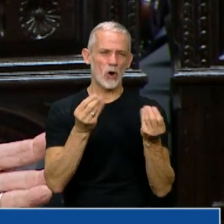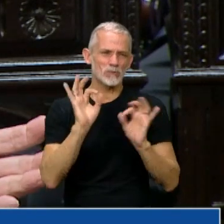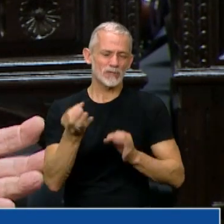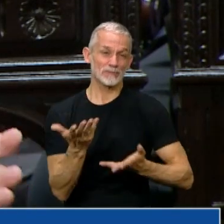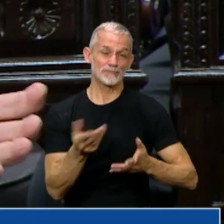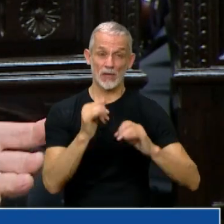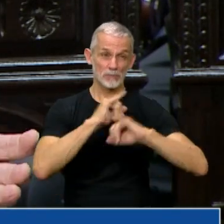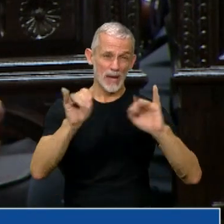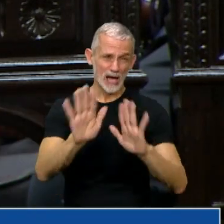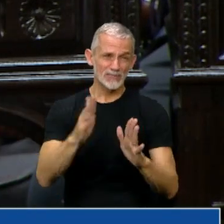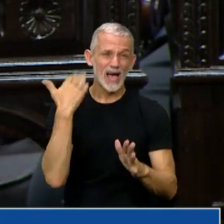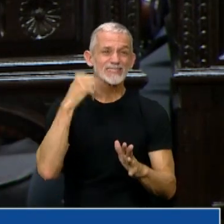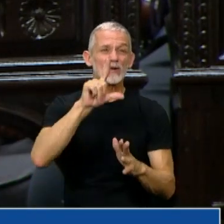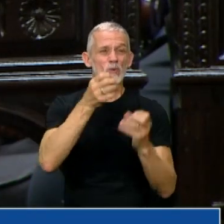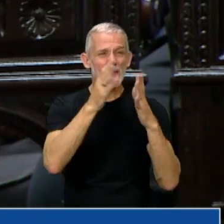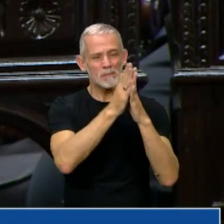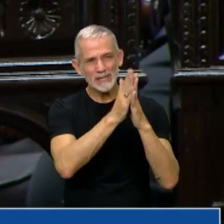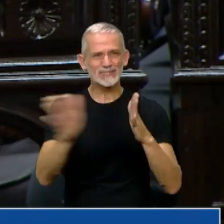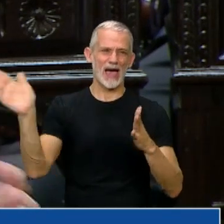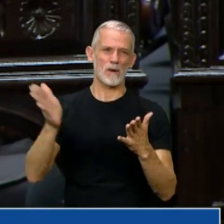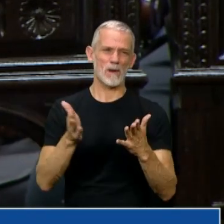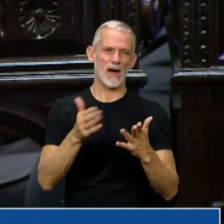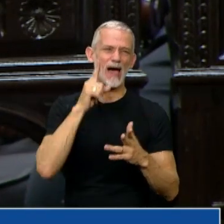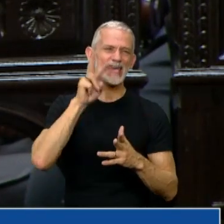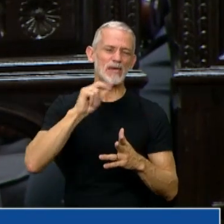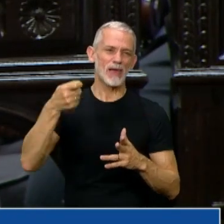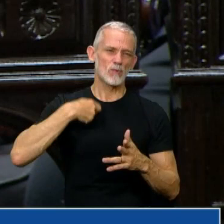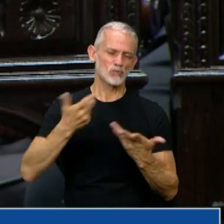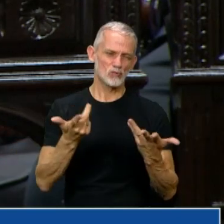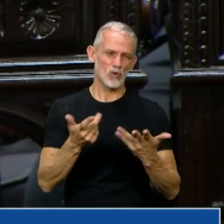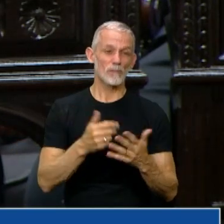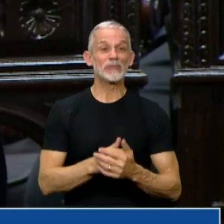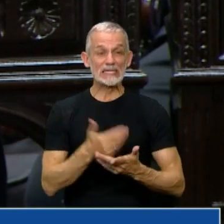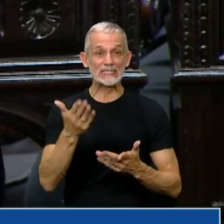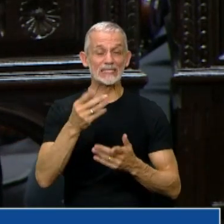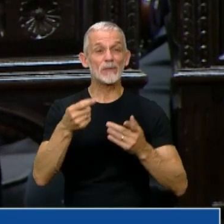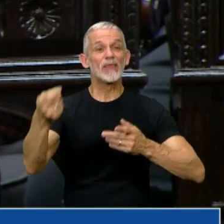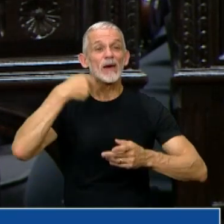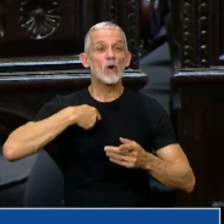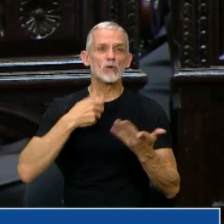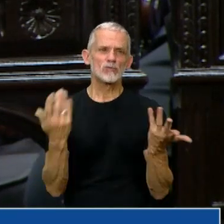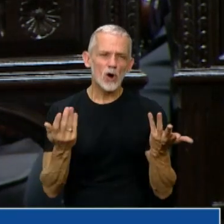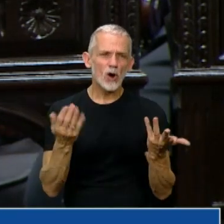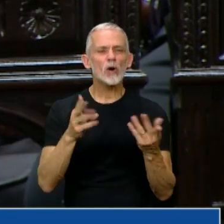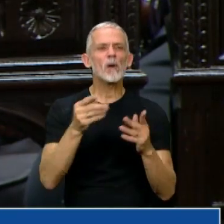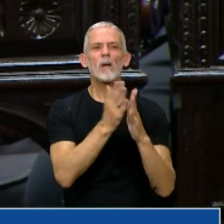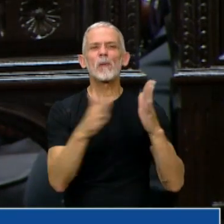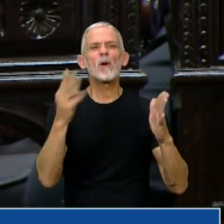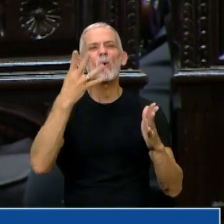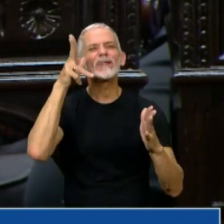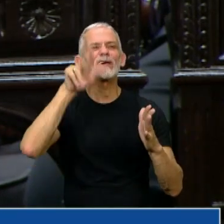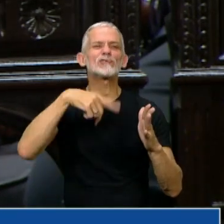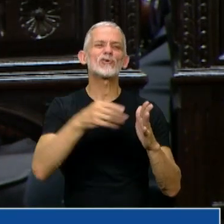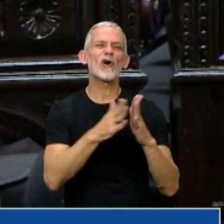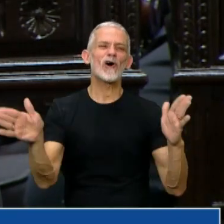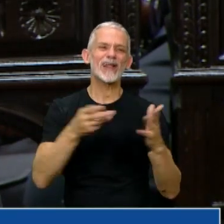Estaba anunciado así, que ayer empezaba a funcionar. También les quiero aclarar que la devolución es a partir de las 48